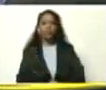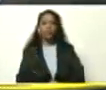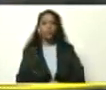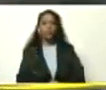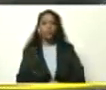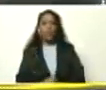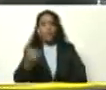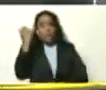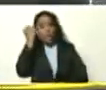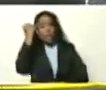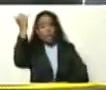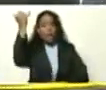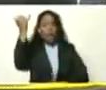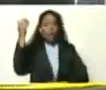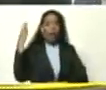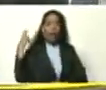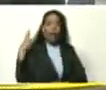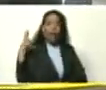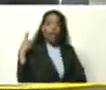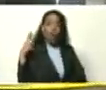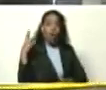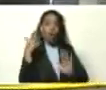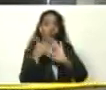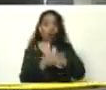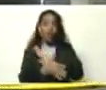de ideologías, de religiones.